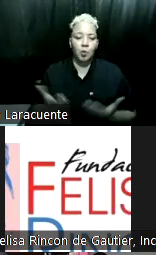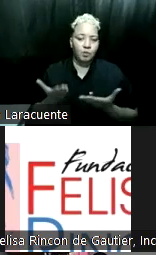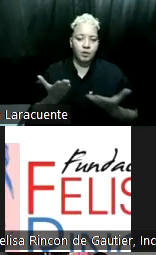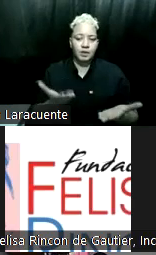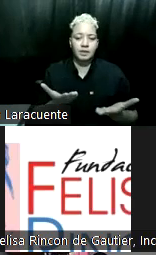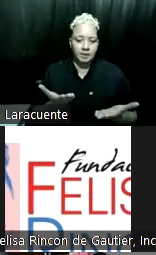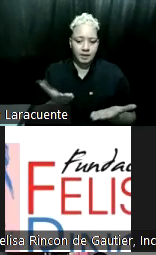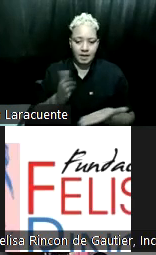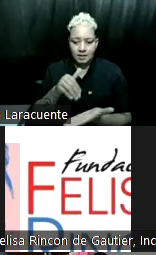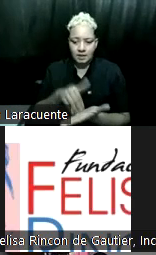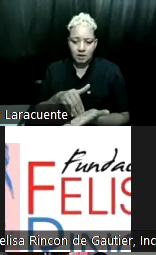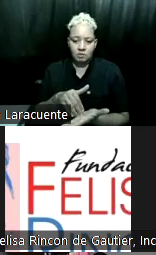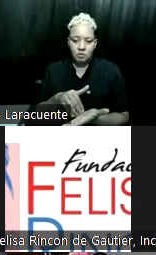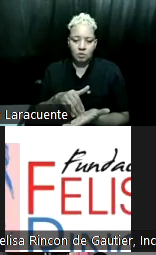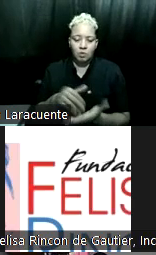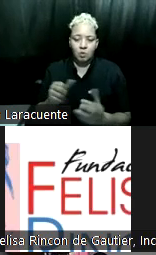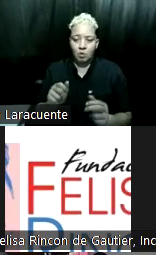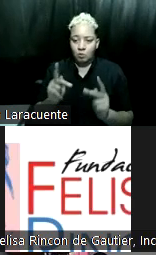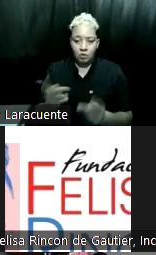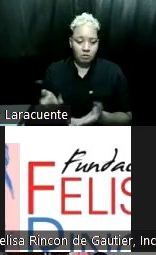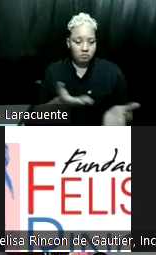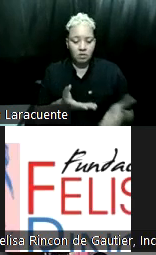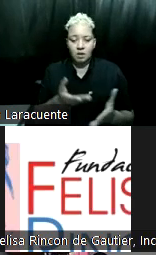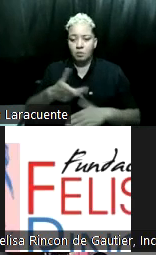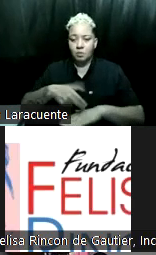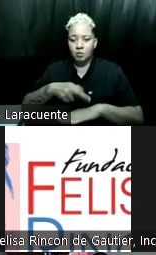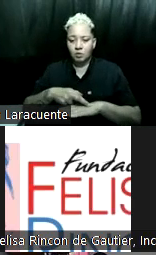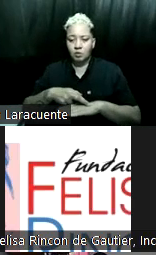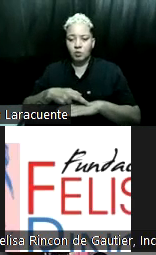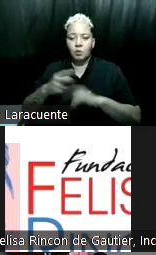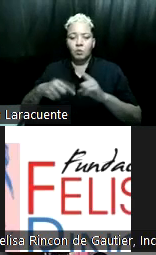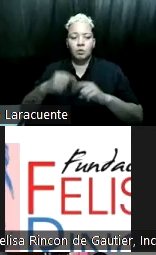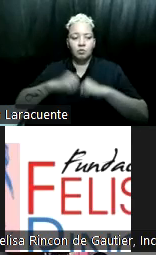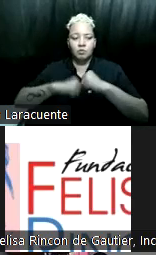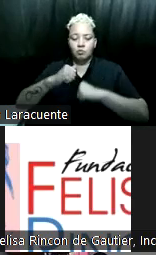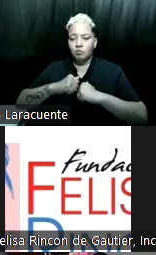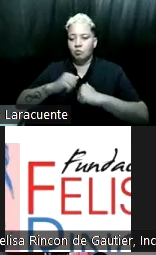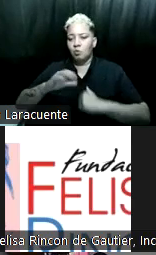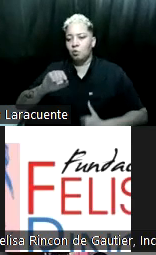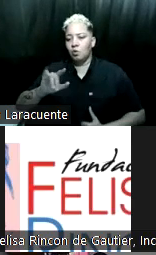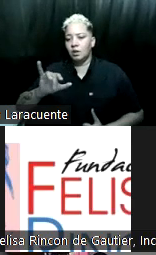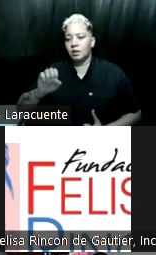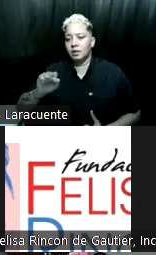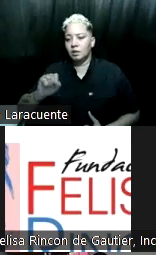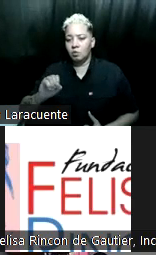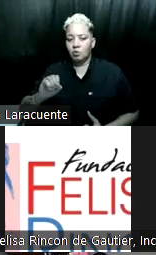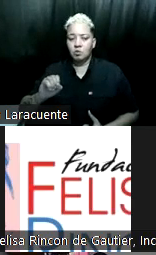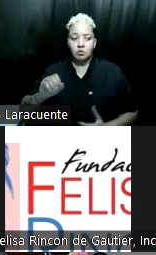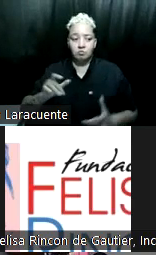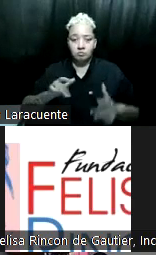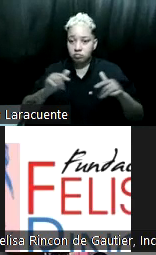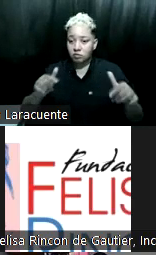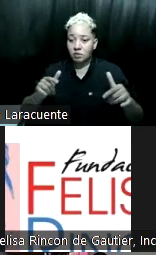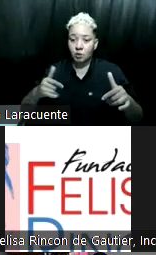sede o darse la sede a Puerto Rico cuando han construido un coliseo de esa magnitud, un coliseo